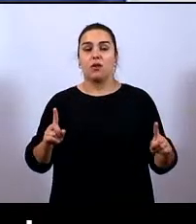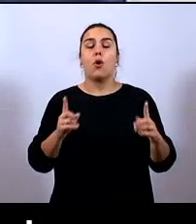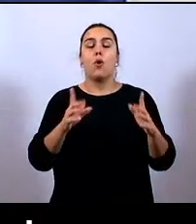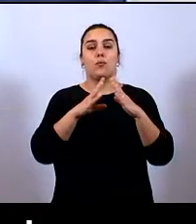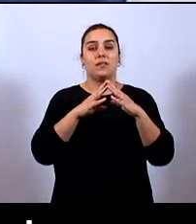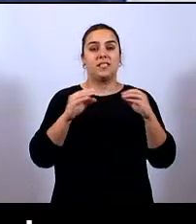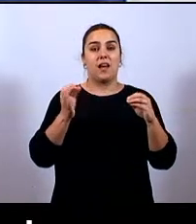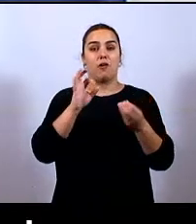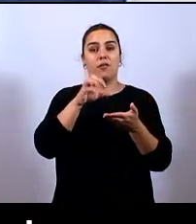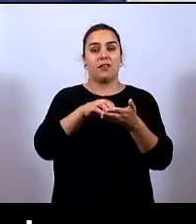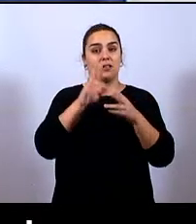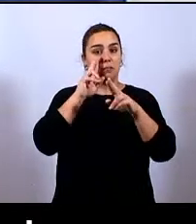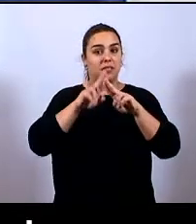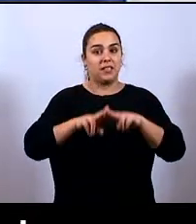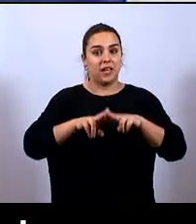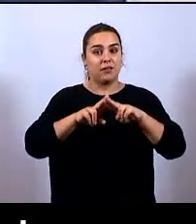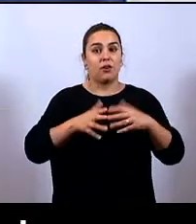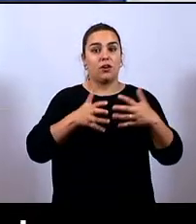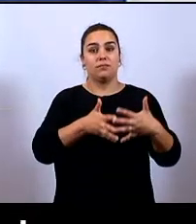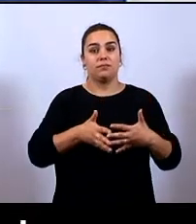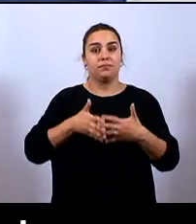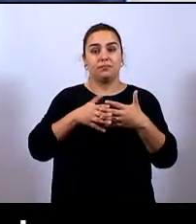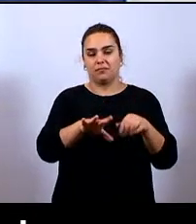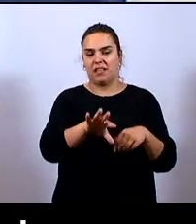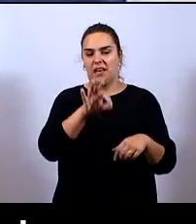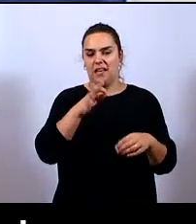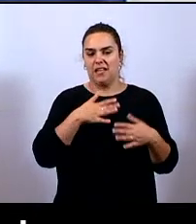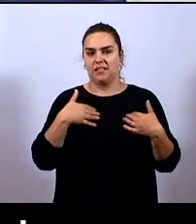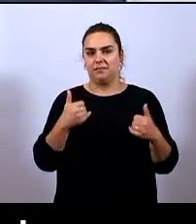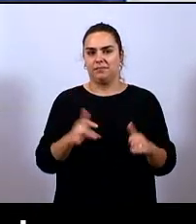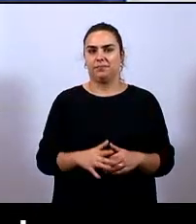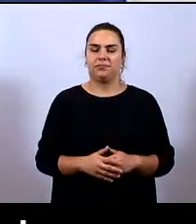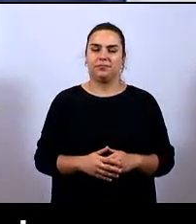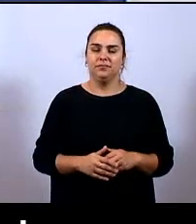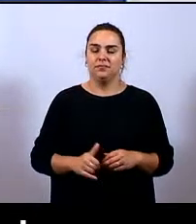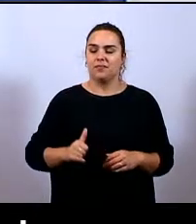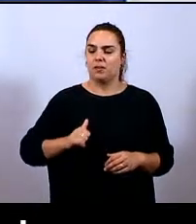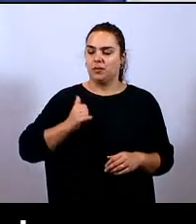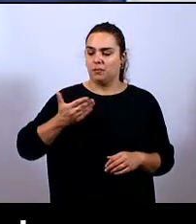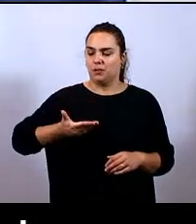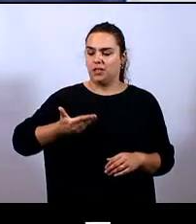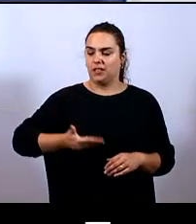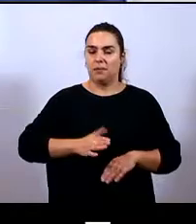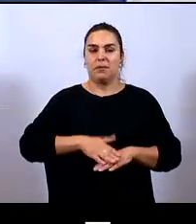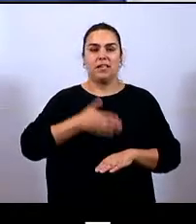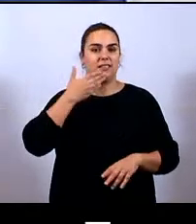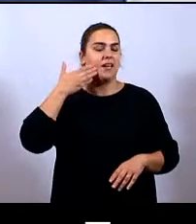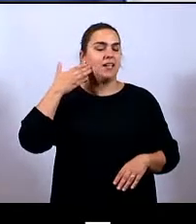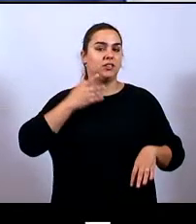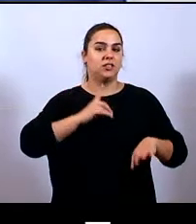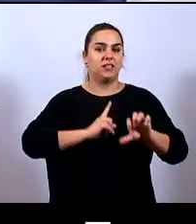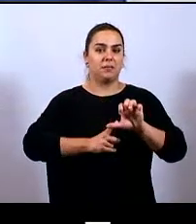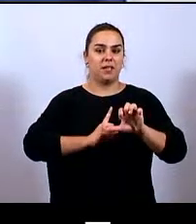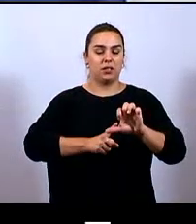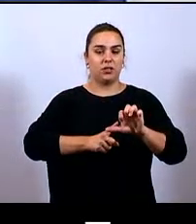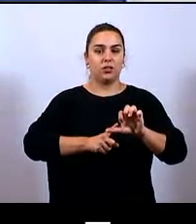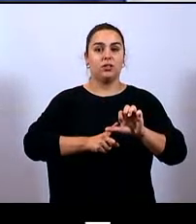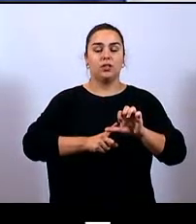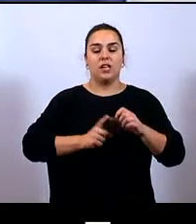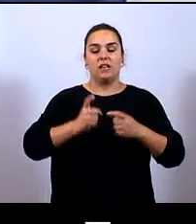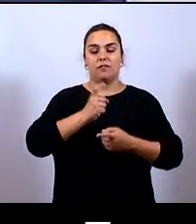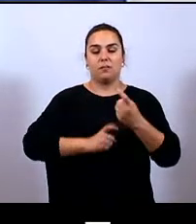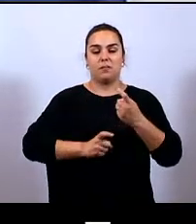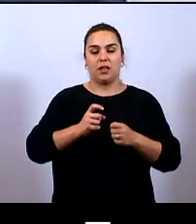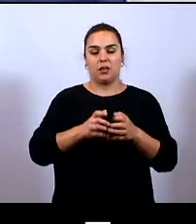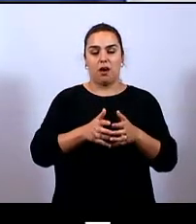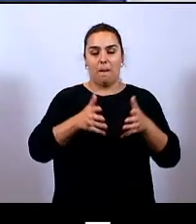de investigación estadounidense que elijan. Es una gran oportunidad para que el talento extremeño amplíe su formación